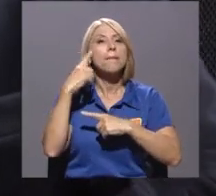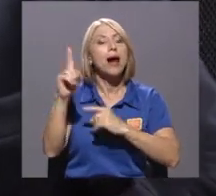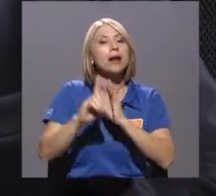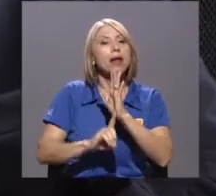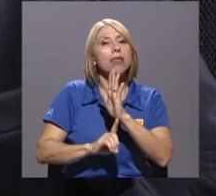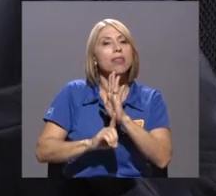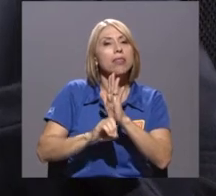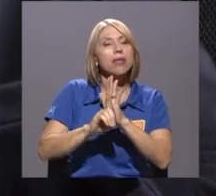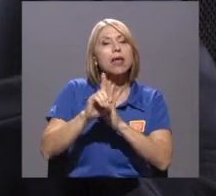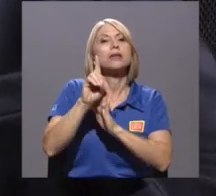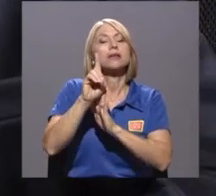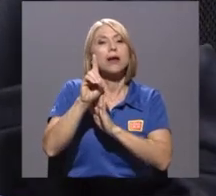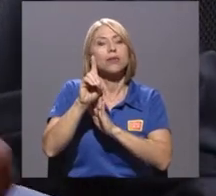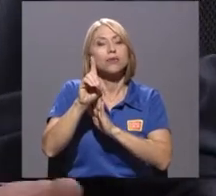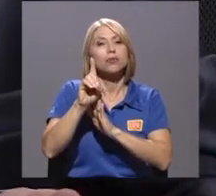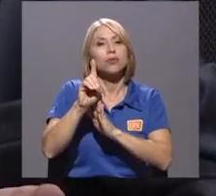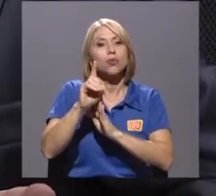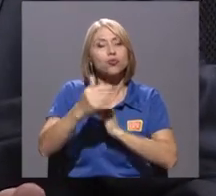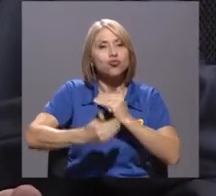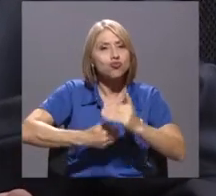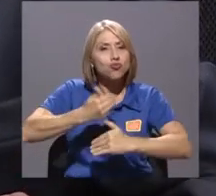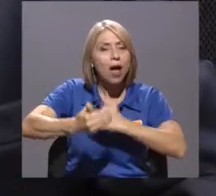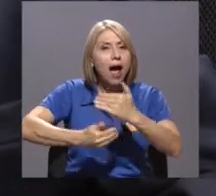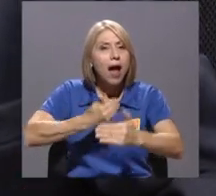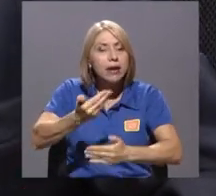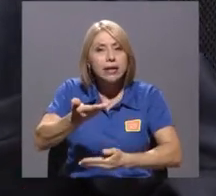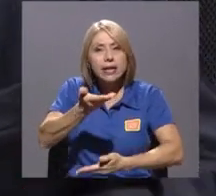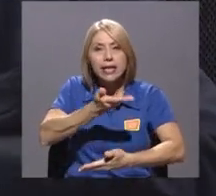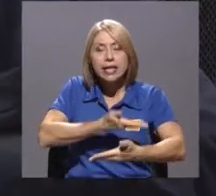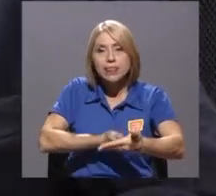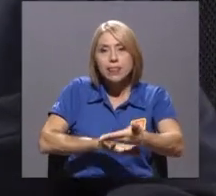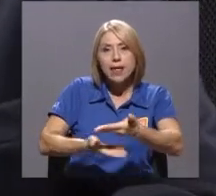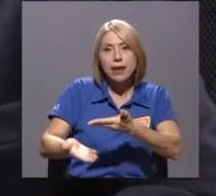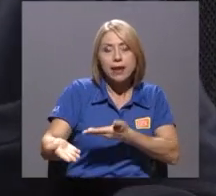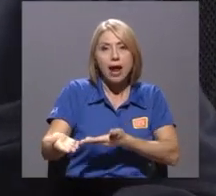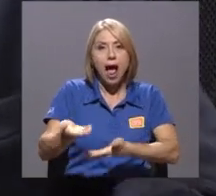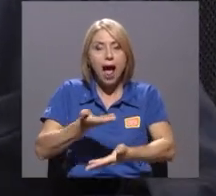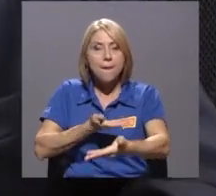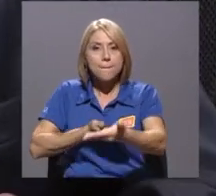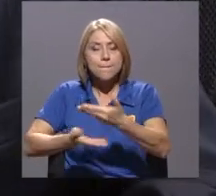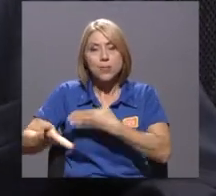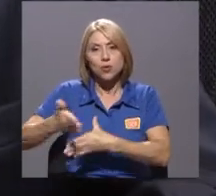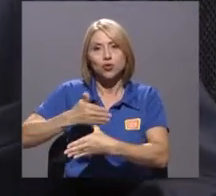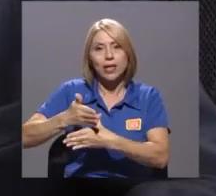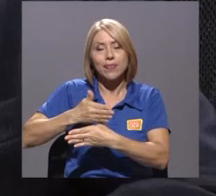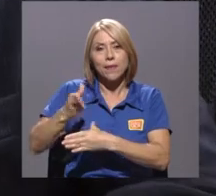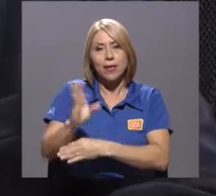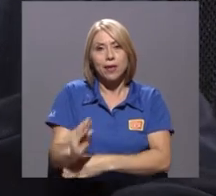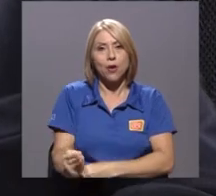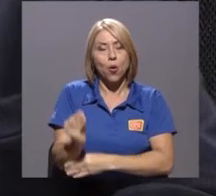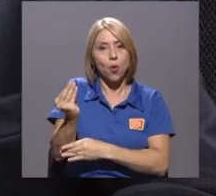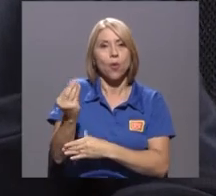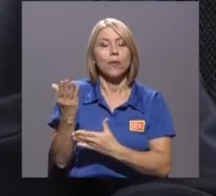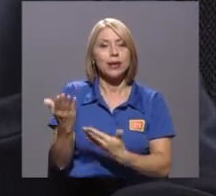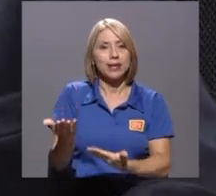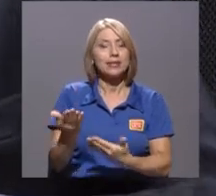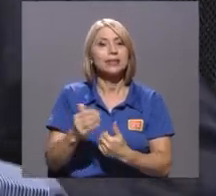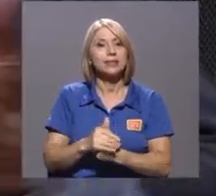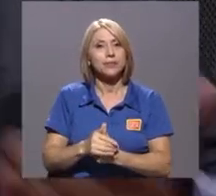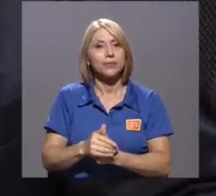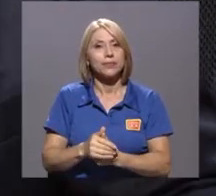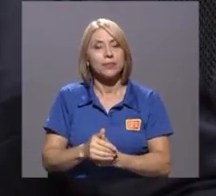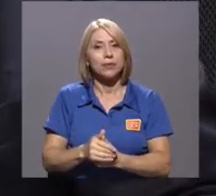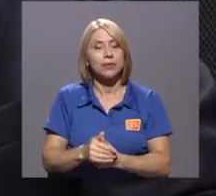naturalmente que los intercambios entre jóvenes el